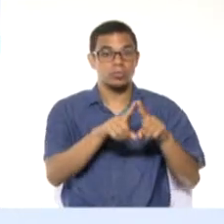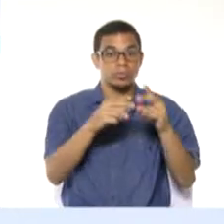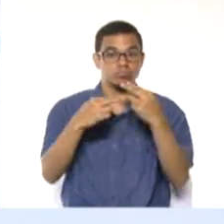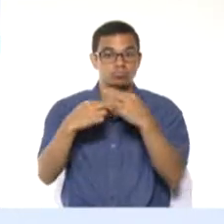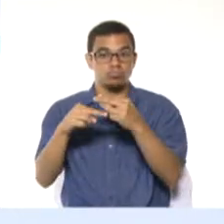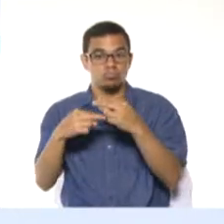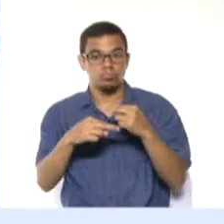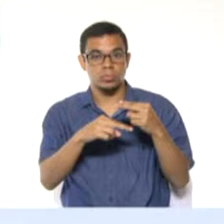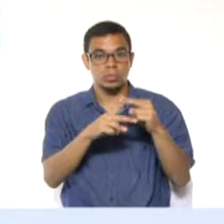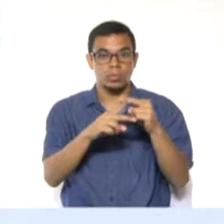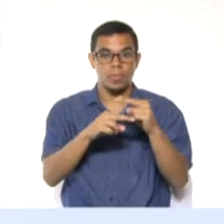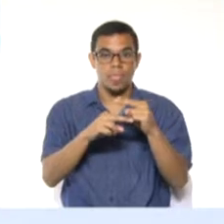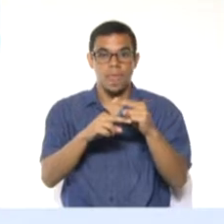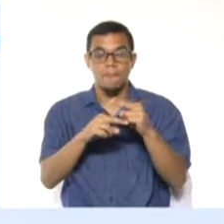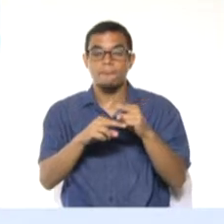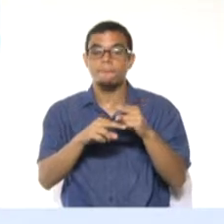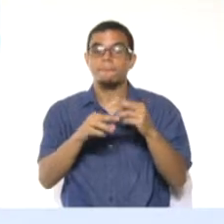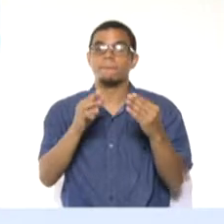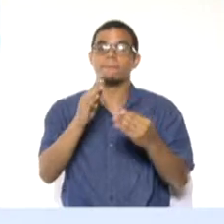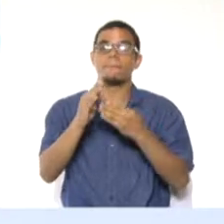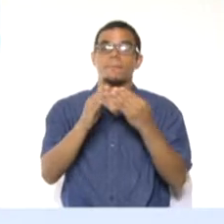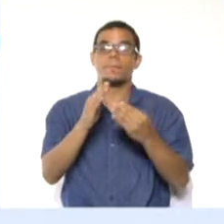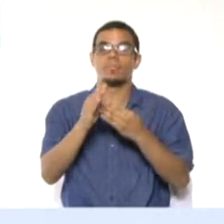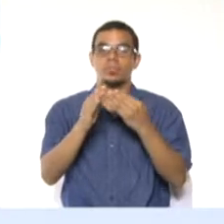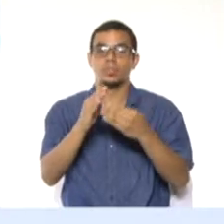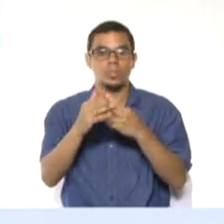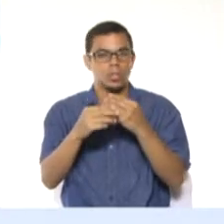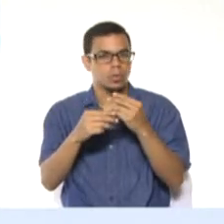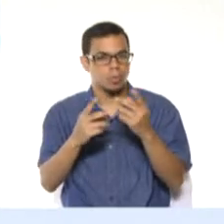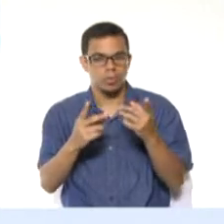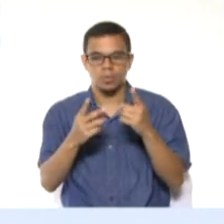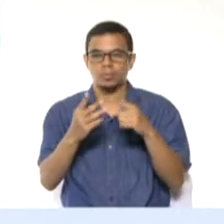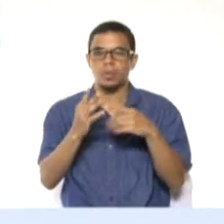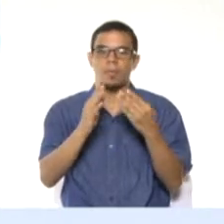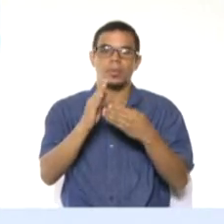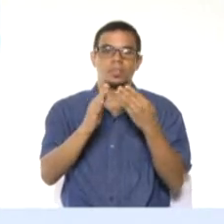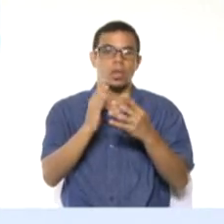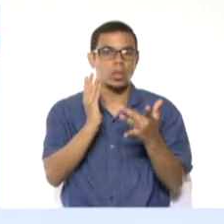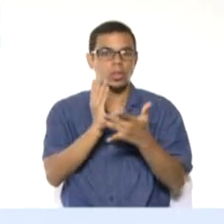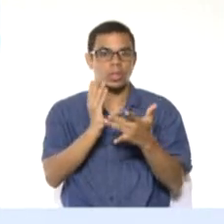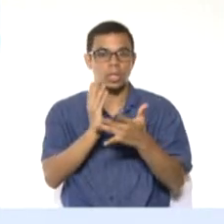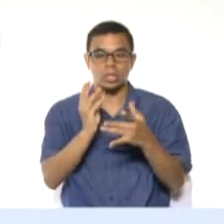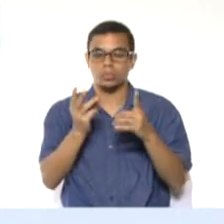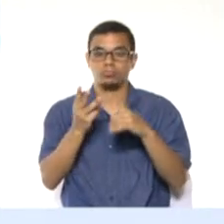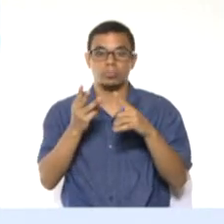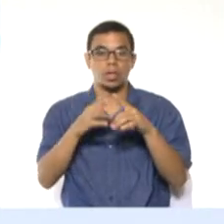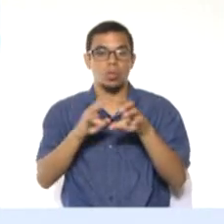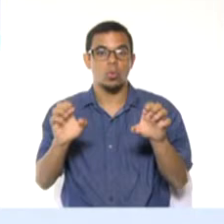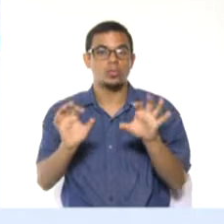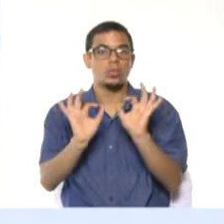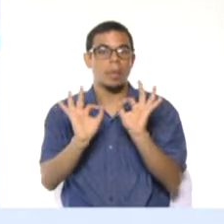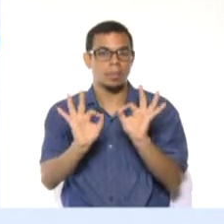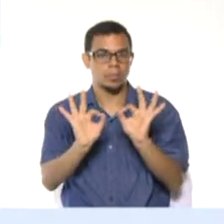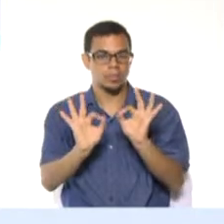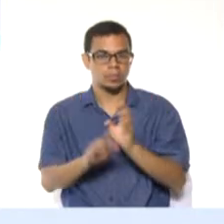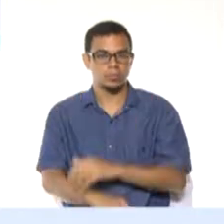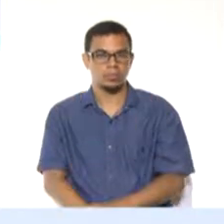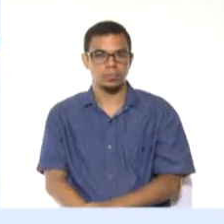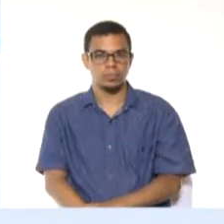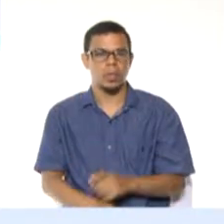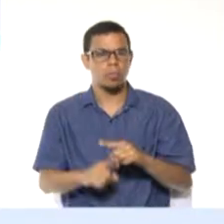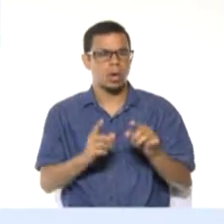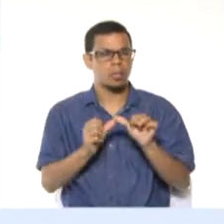niveles de educación, media técnica, media general y por supuesto la modalidad de educación especial. Pero antes de continuar con